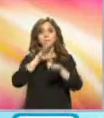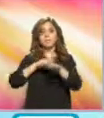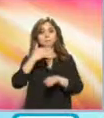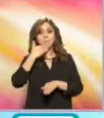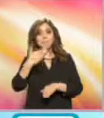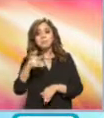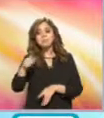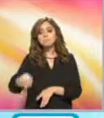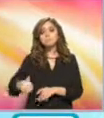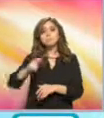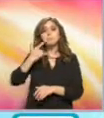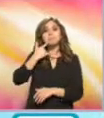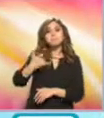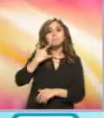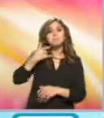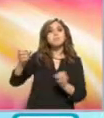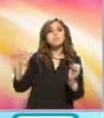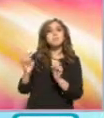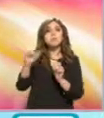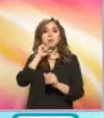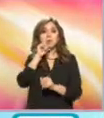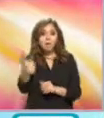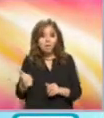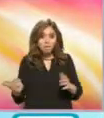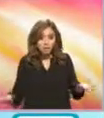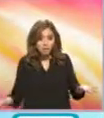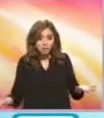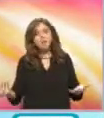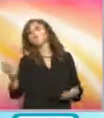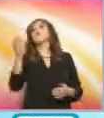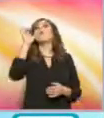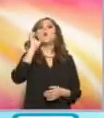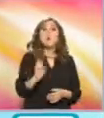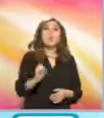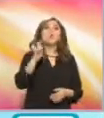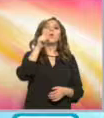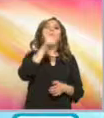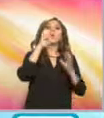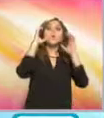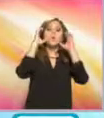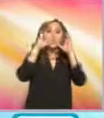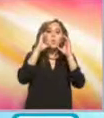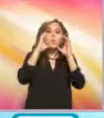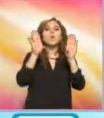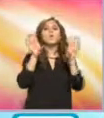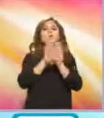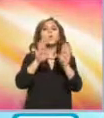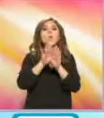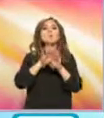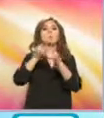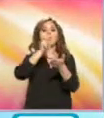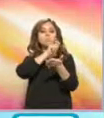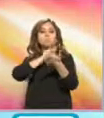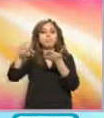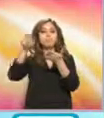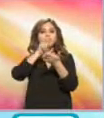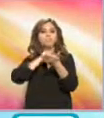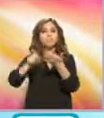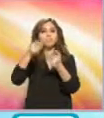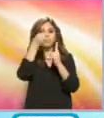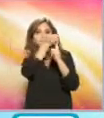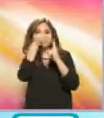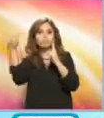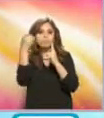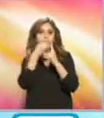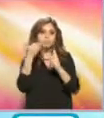no fue suficiente en o que tiene que cuidar su ortografía. Cierta explicación que digas, bueno, va para mejorar